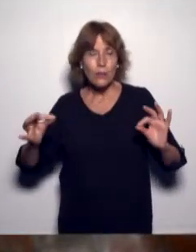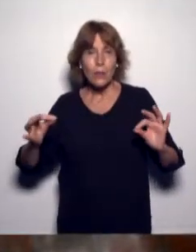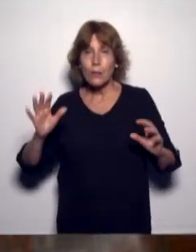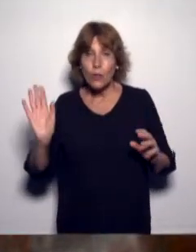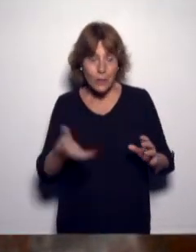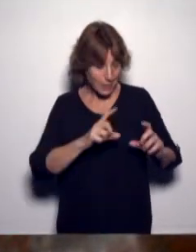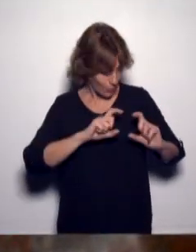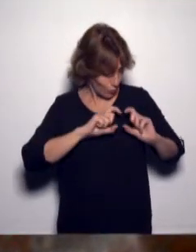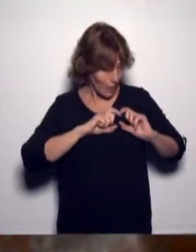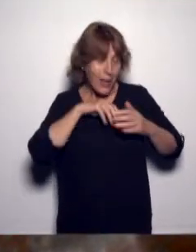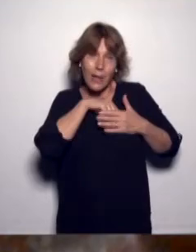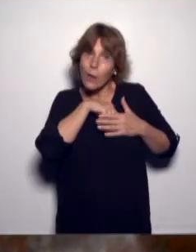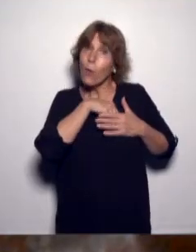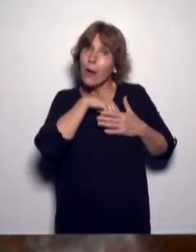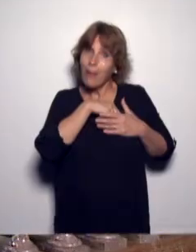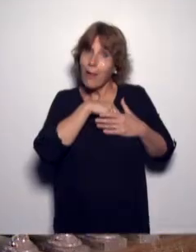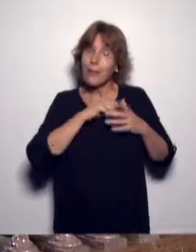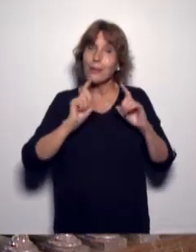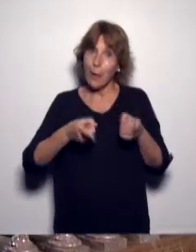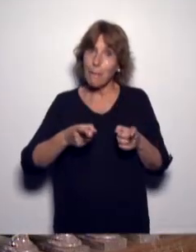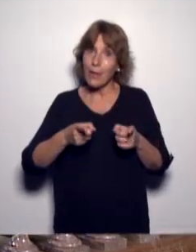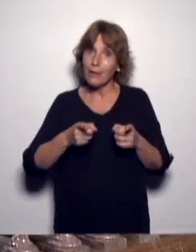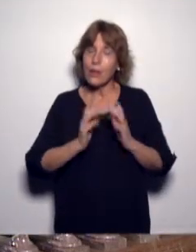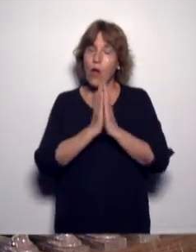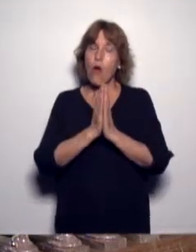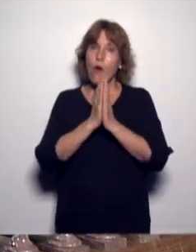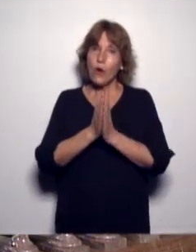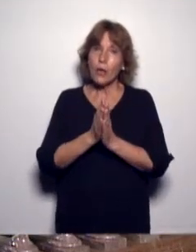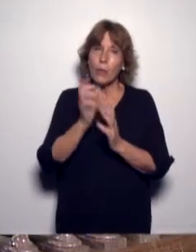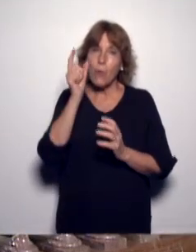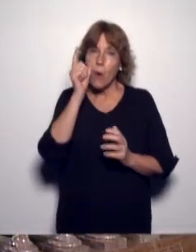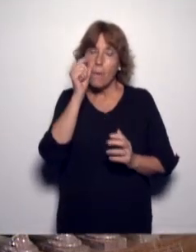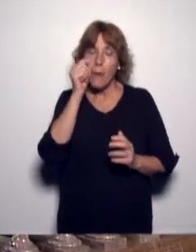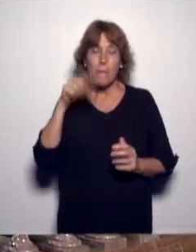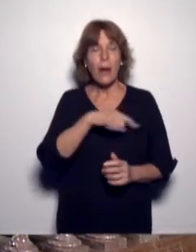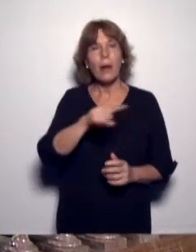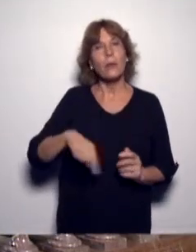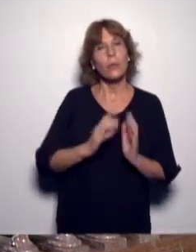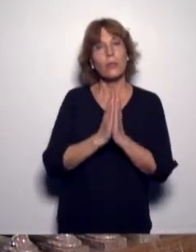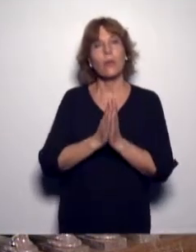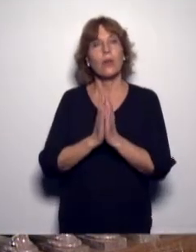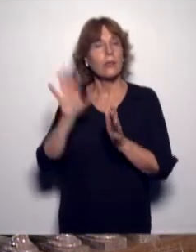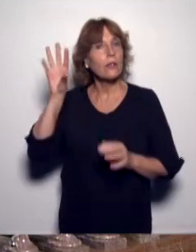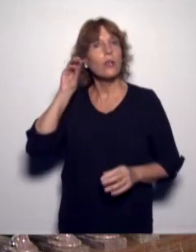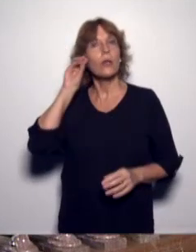las que guardamos en el interior de nuestro corazón. Oremos. Padre, escucha.